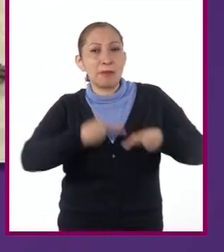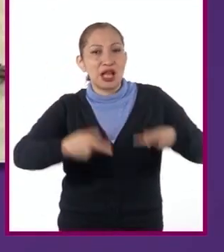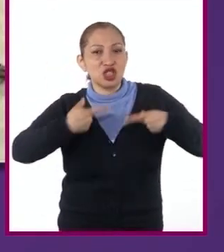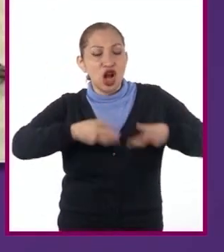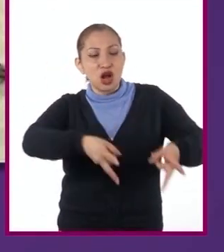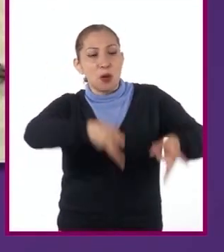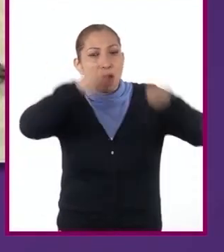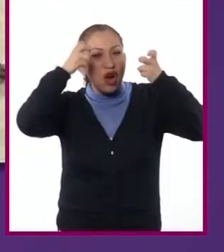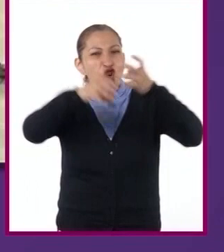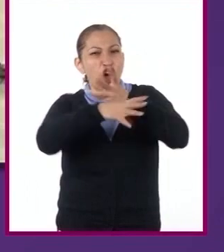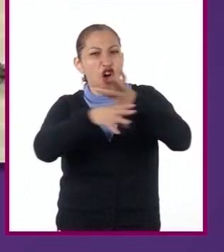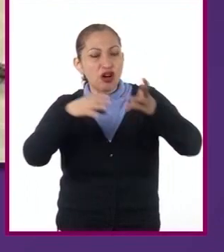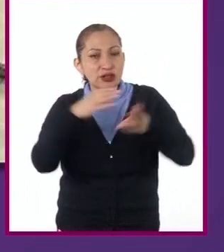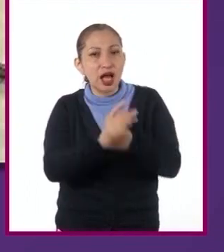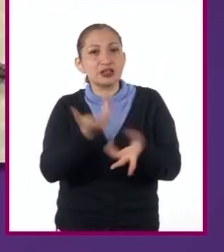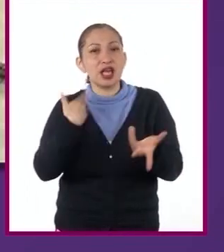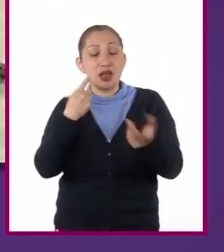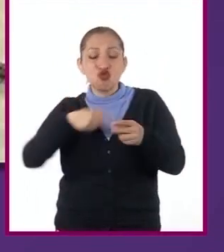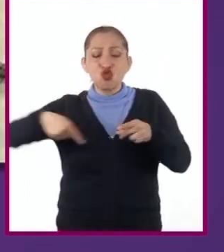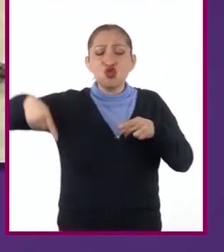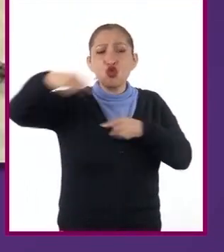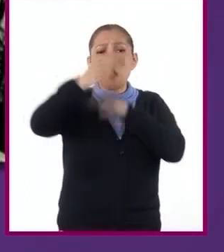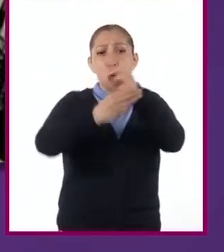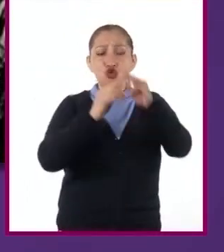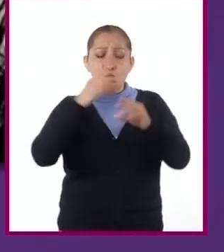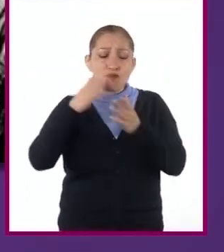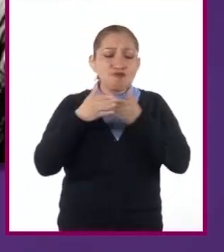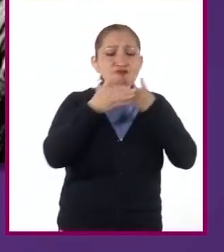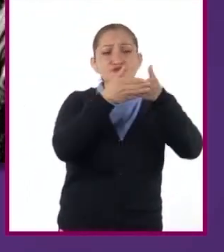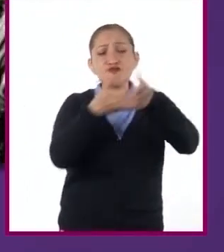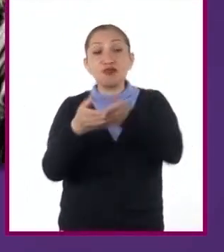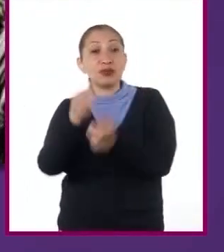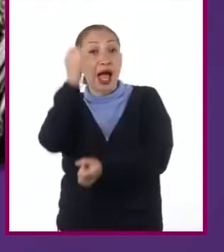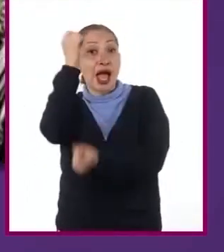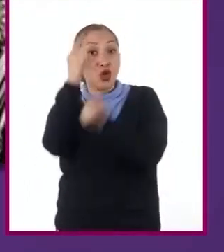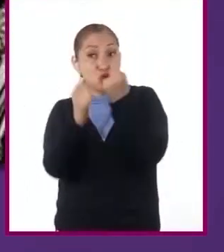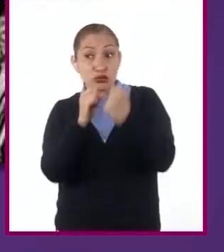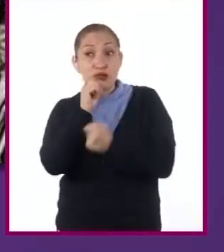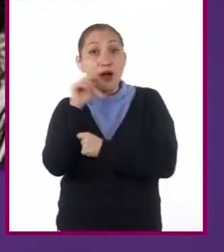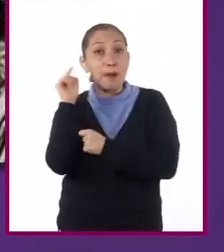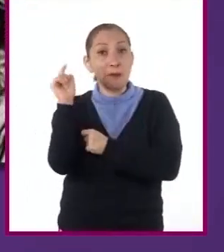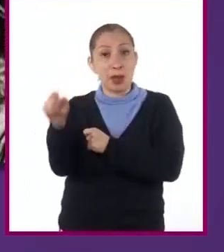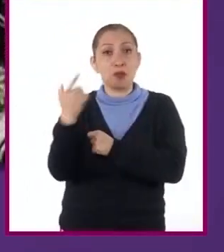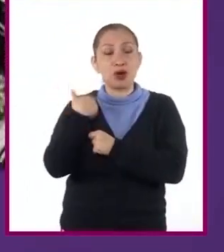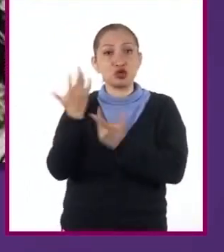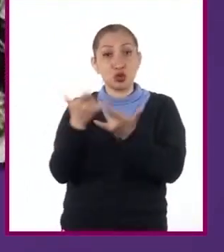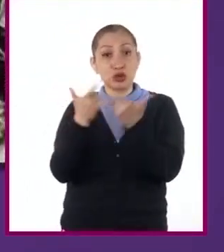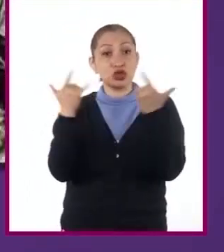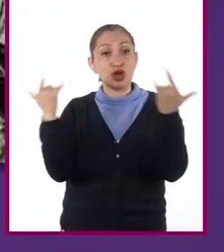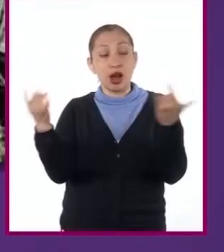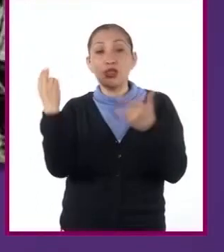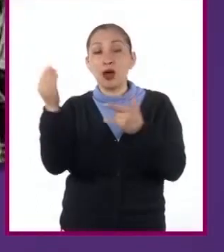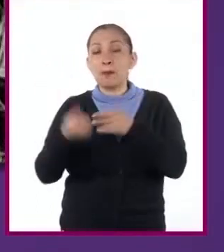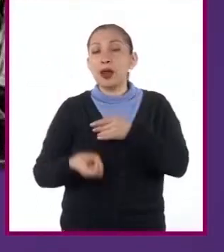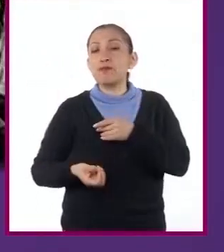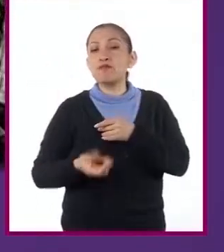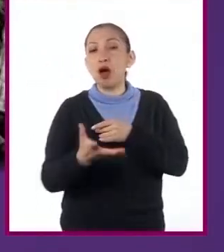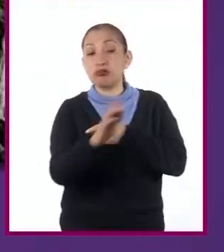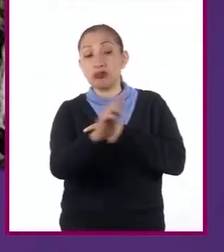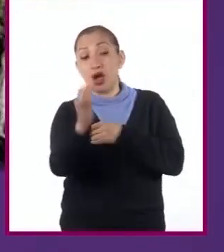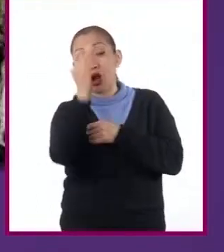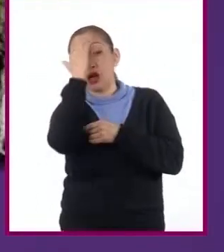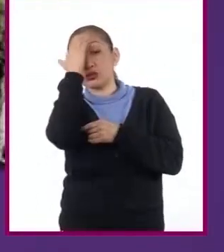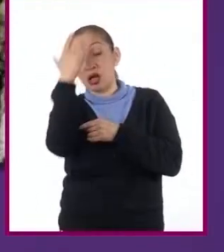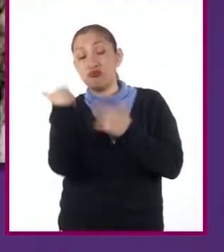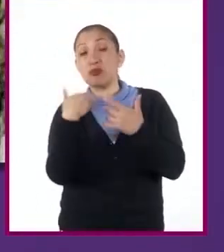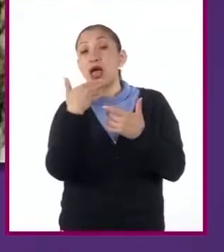robaron tesoros y dieron la vuelta al mundo. Algunos incluso, por sus hazañas, fueron nombrados y reconocidos